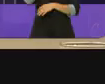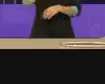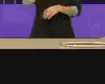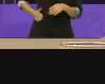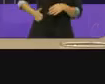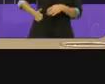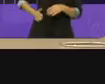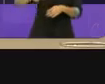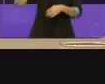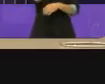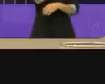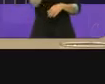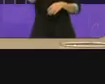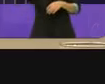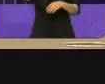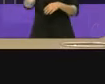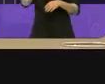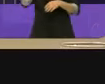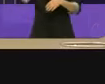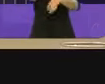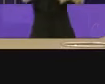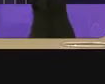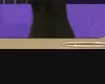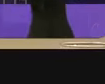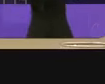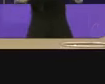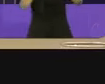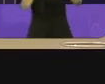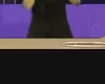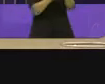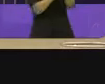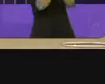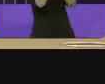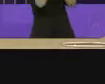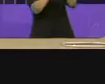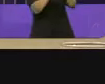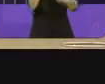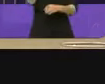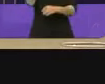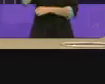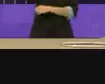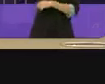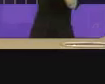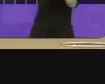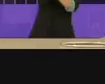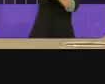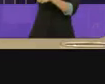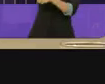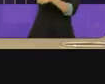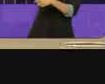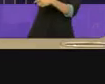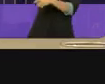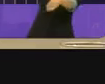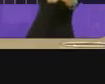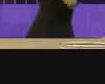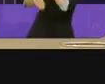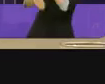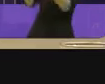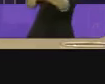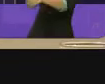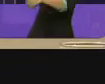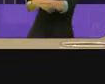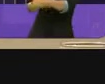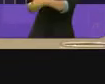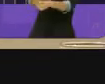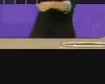En esta elección hay dos opciones. La de Morena, que representa el fracaso, el retroceso y los malos resultados. O la nuestra,